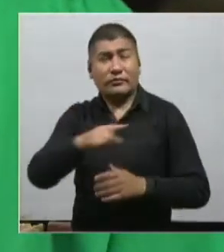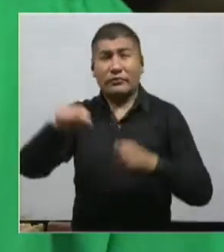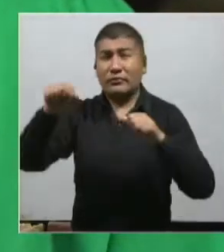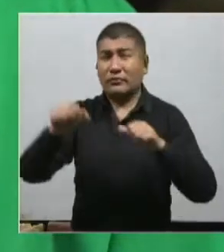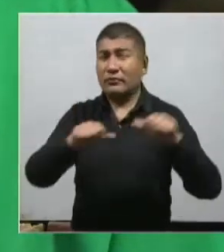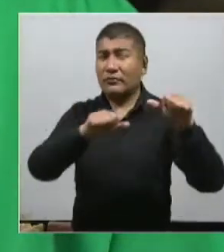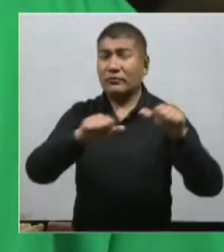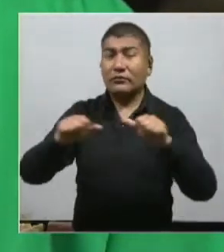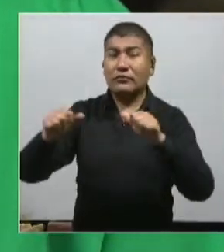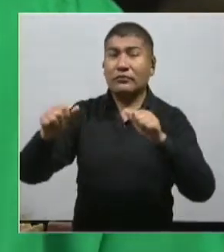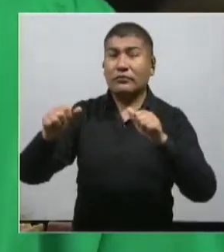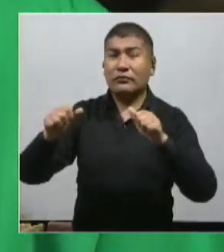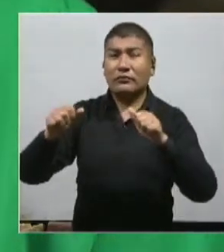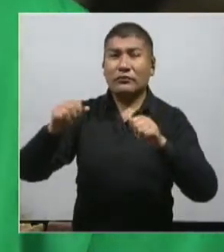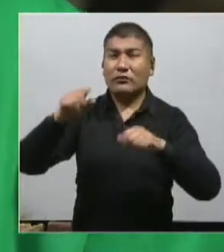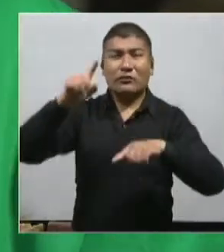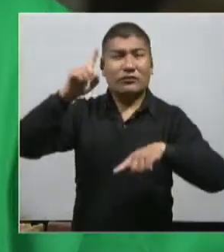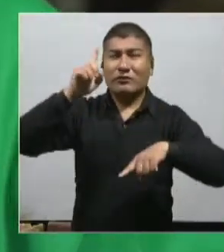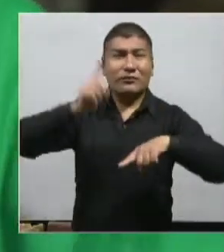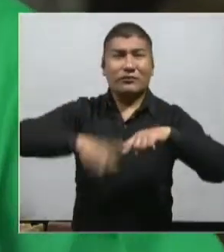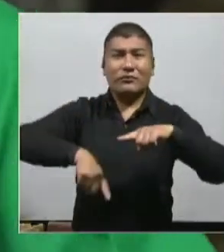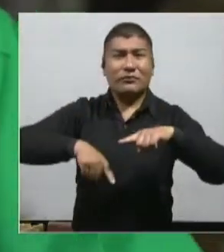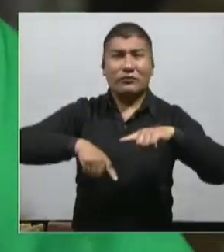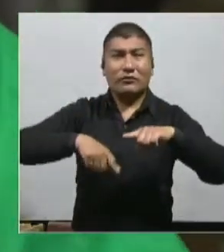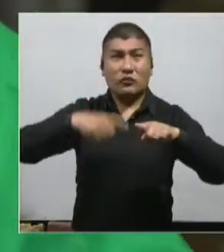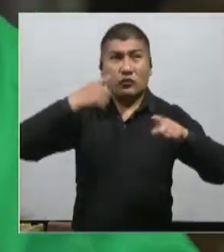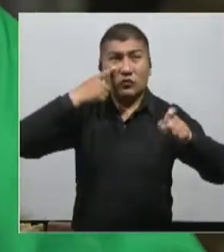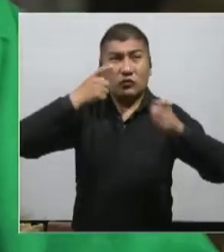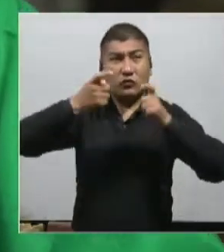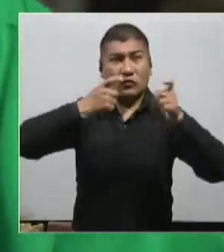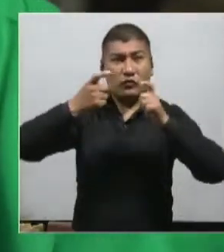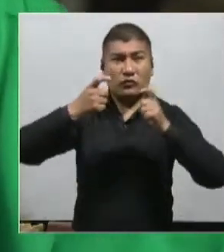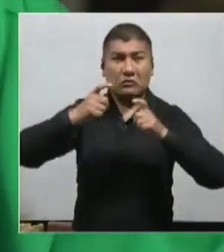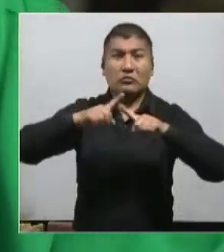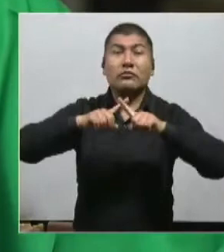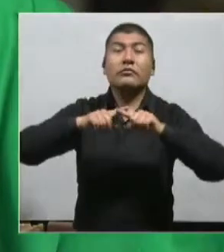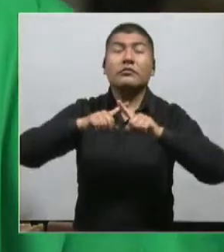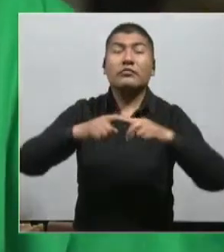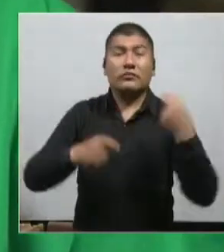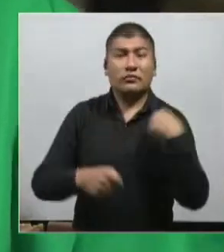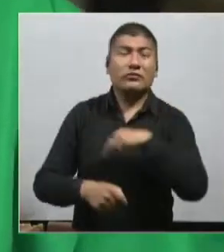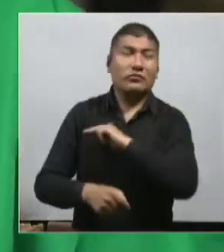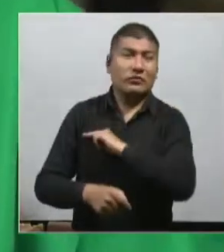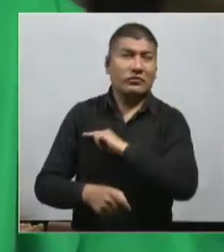acontecimientos no podemos dominarlos a nuestro gusto.